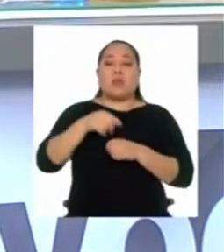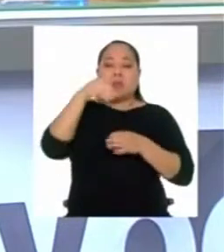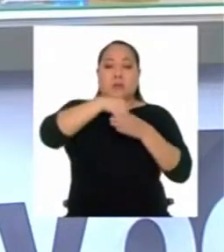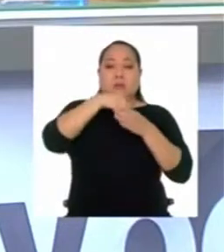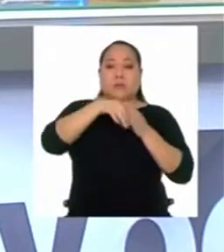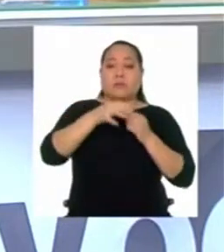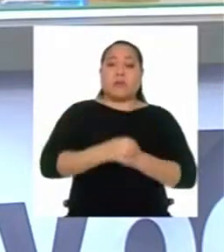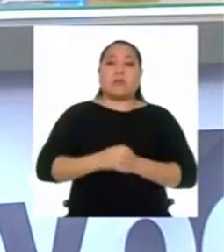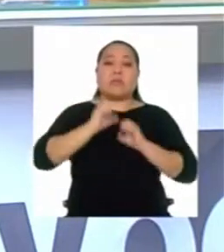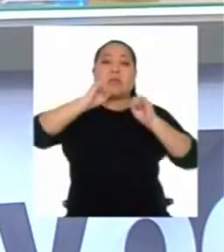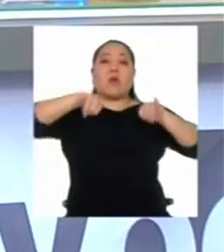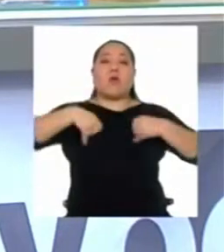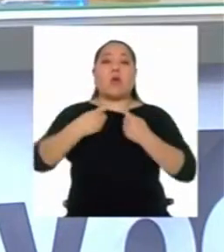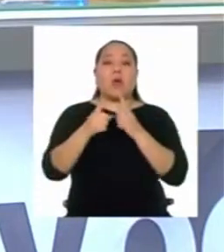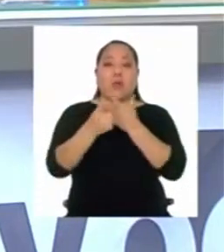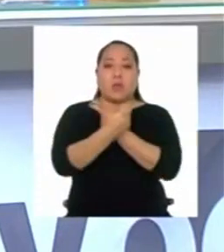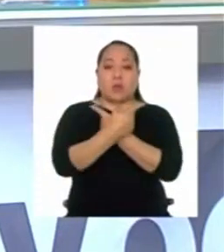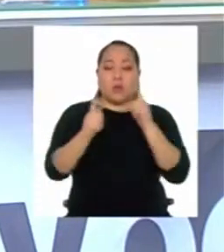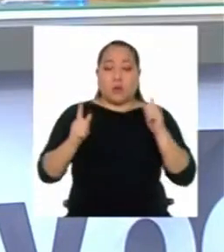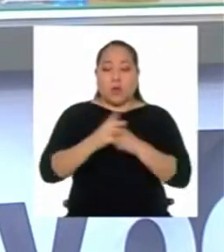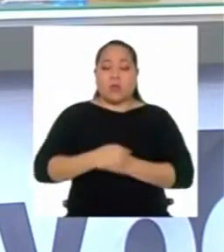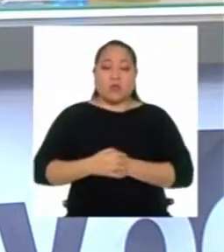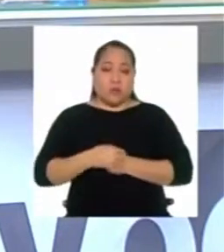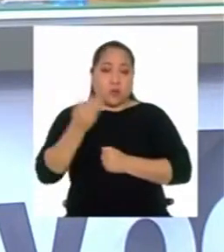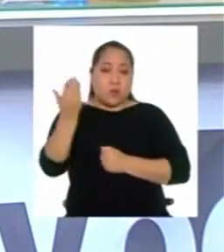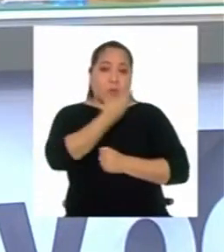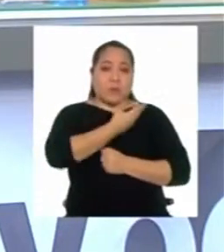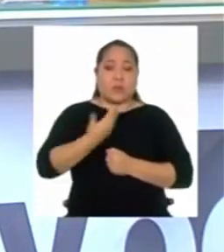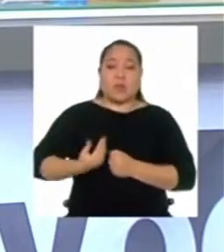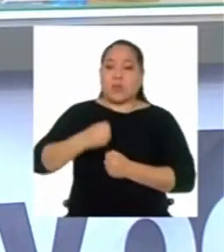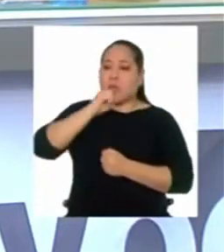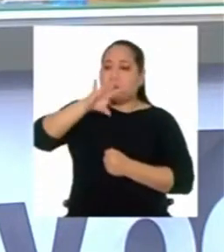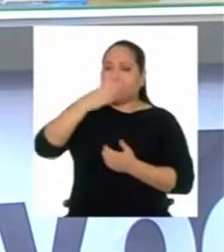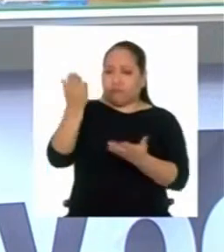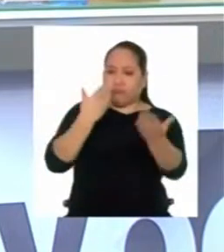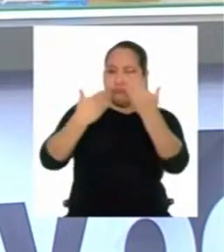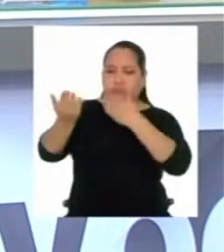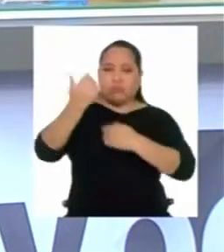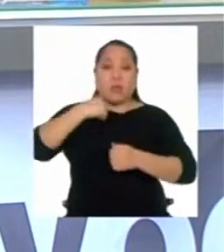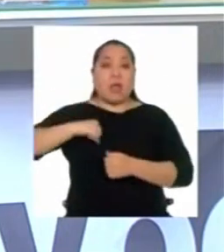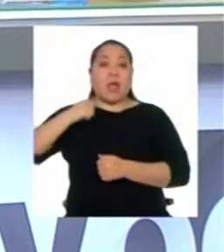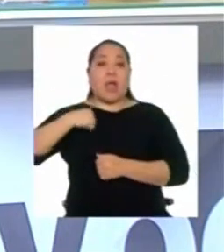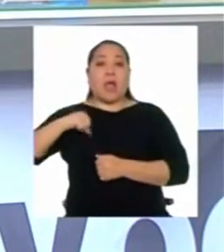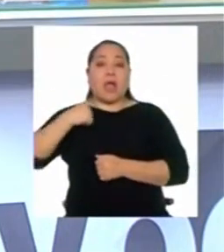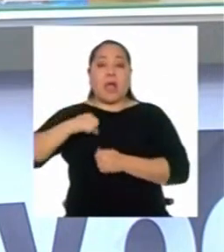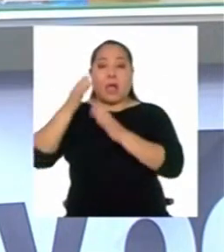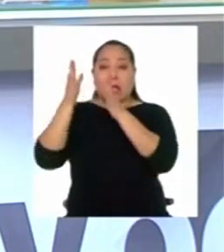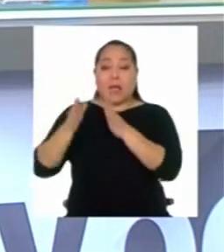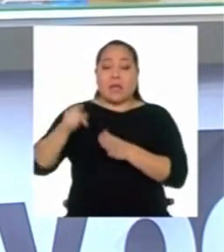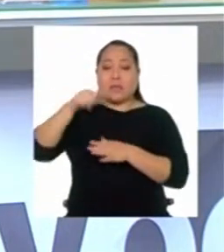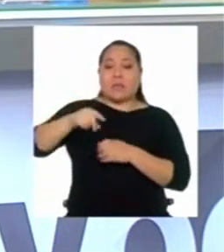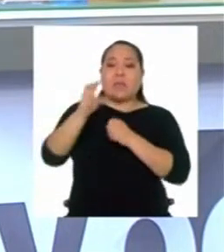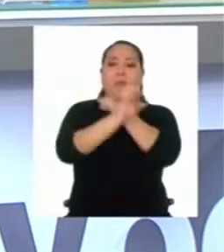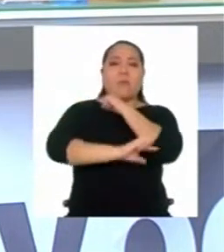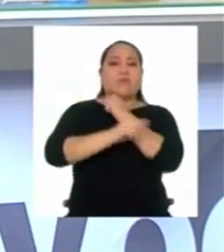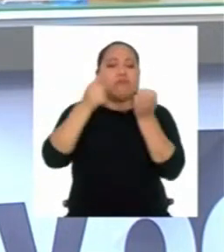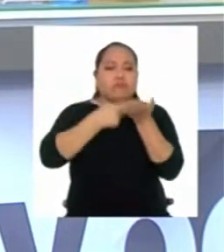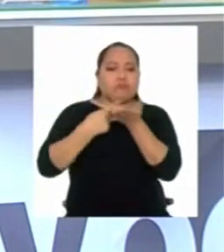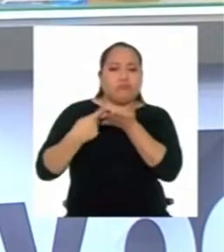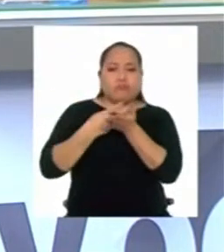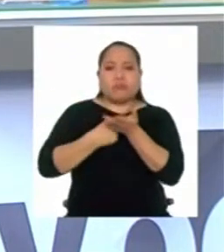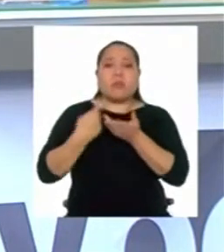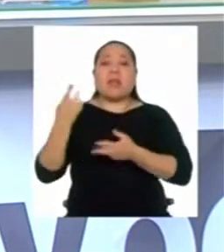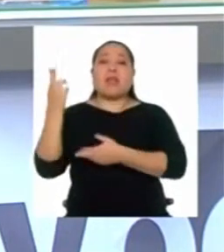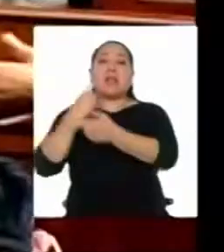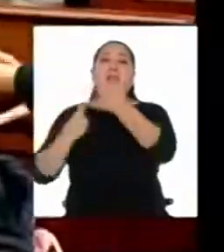desde San Juan de Lurigancho, el jefe de Estado además convocó a los alcaldes de todo el país para discutir el retorno de los niños a las